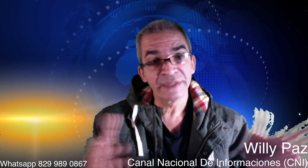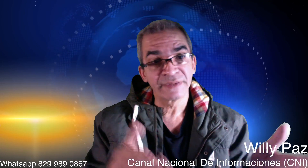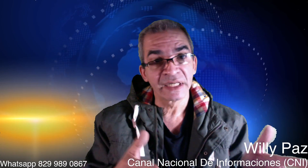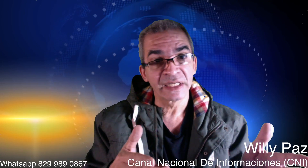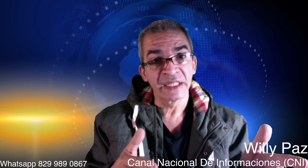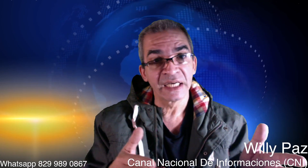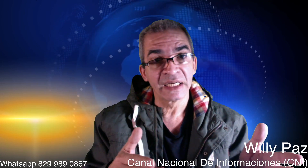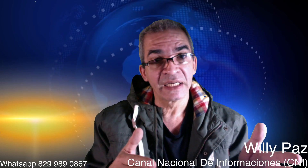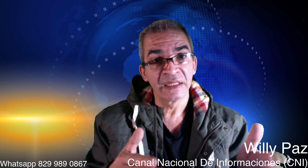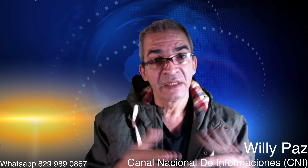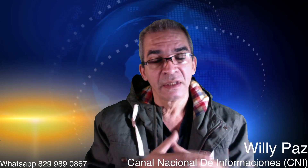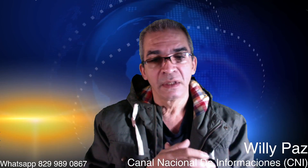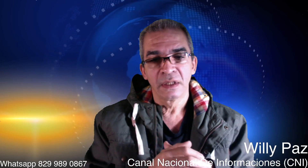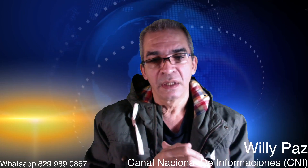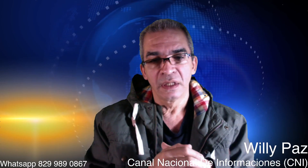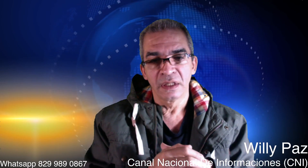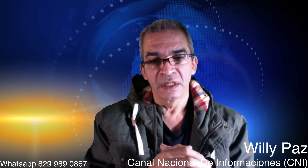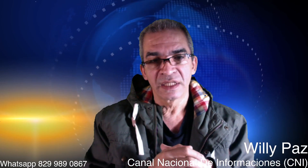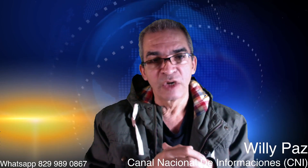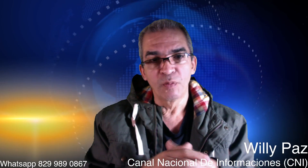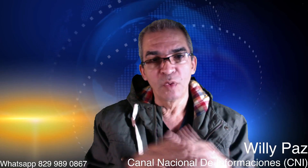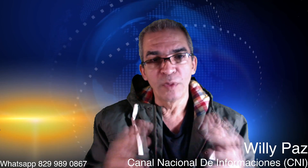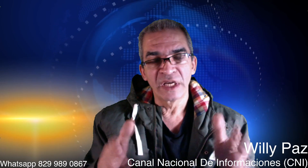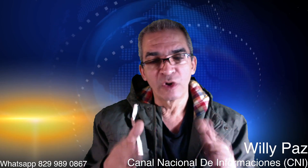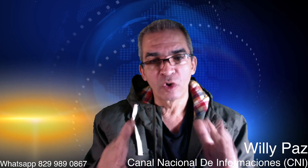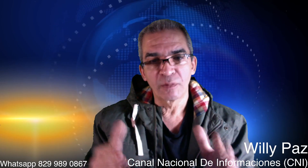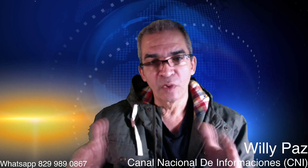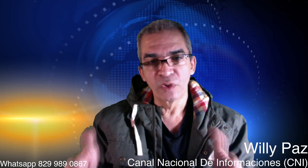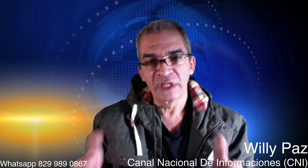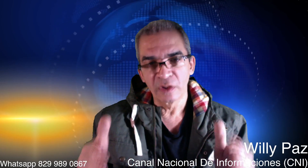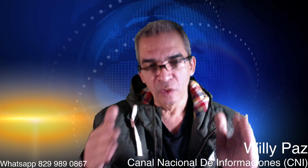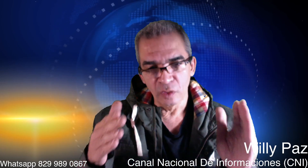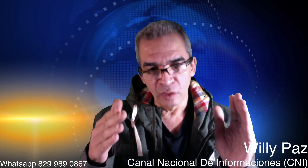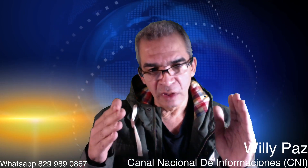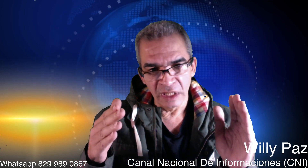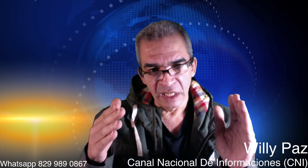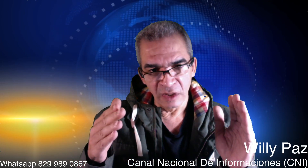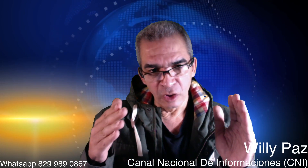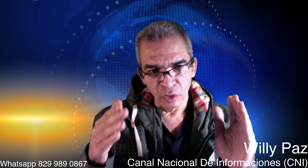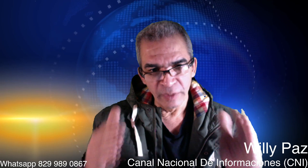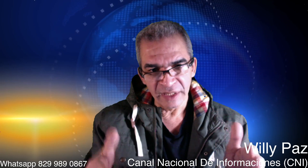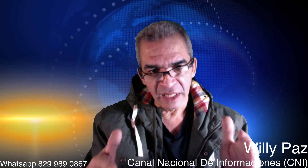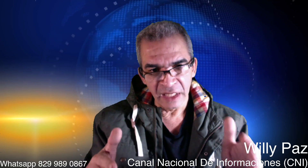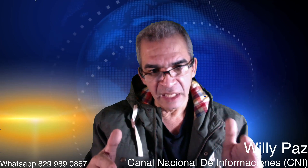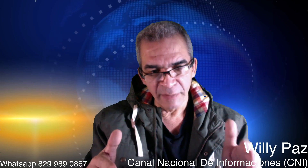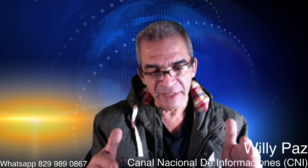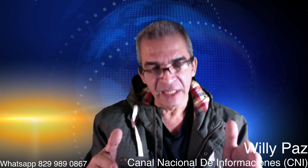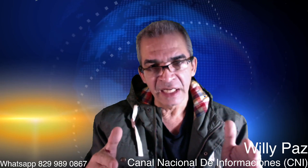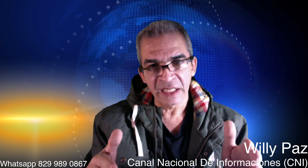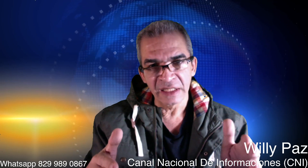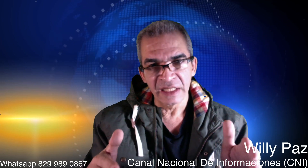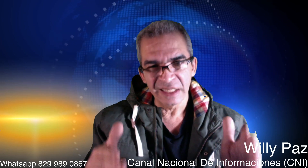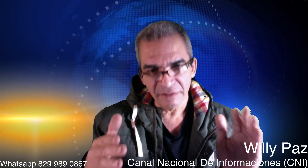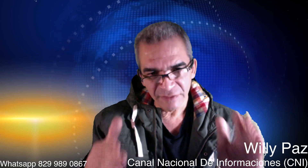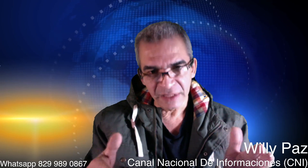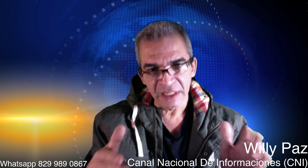que las cifras que da Salud Pública no corresponden con la verdadera cantidad de infectados